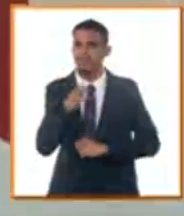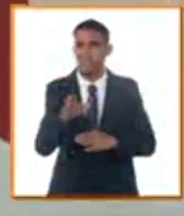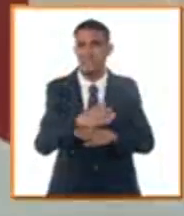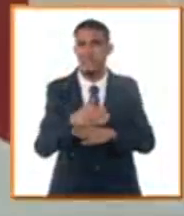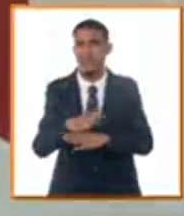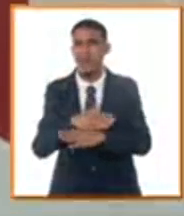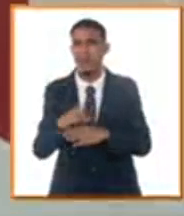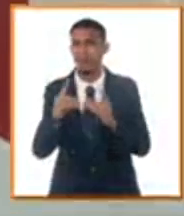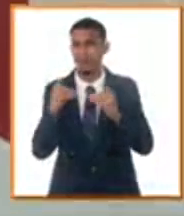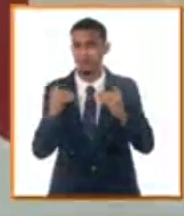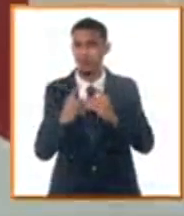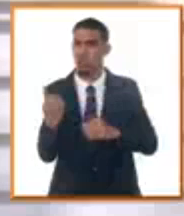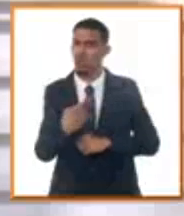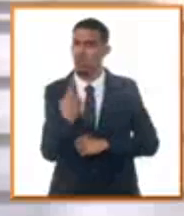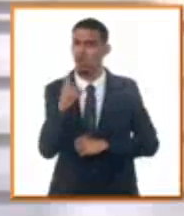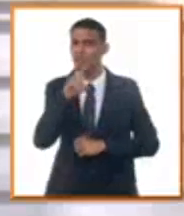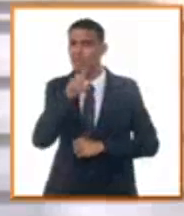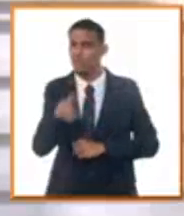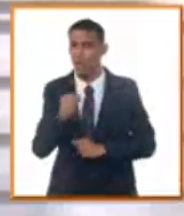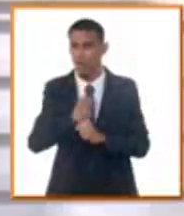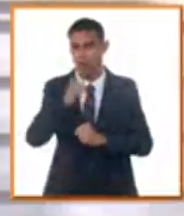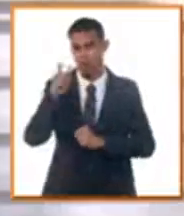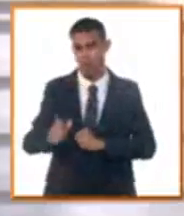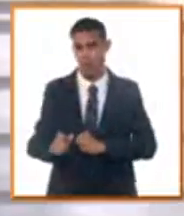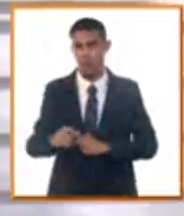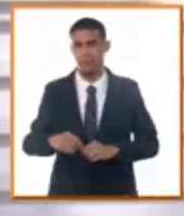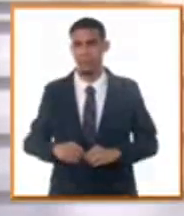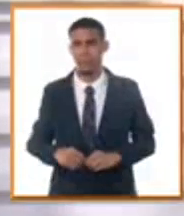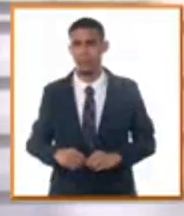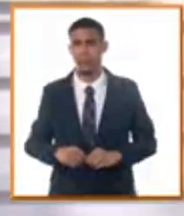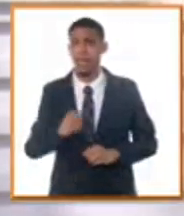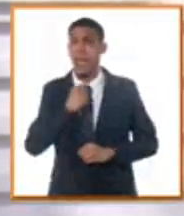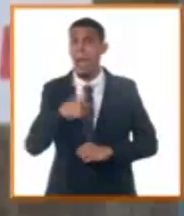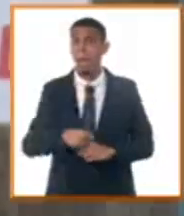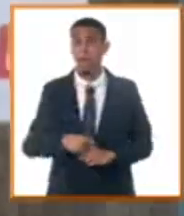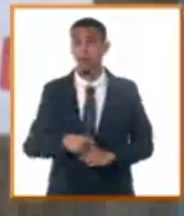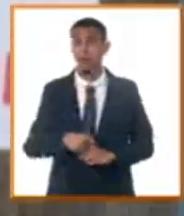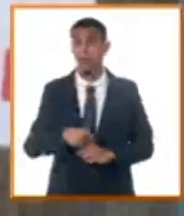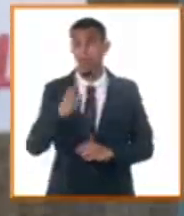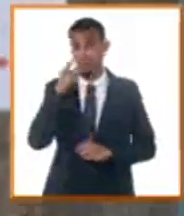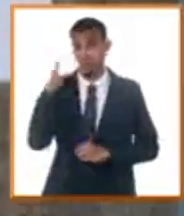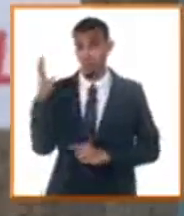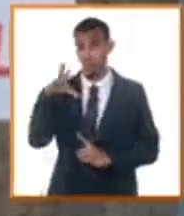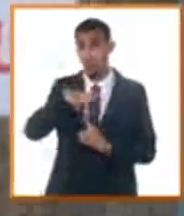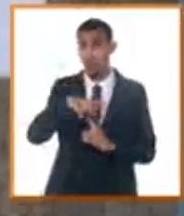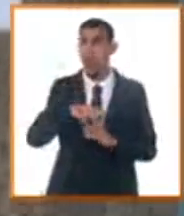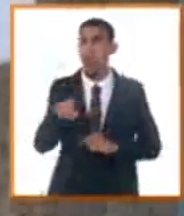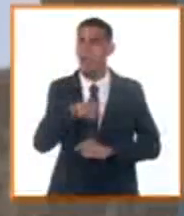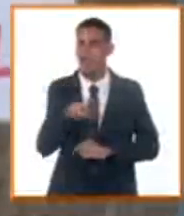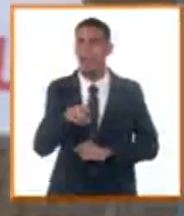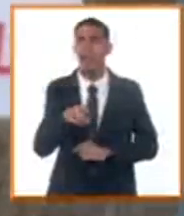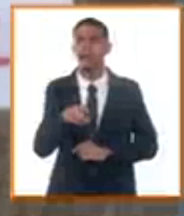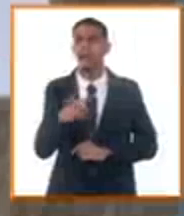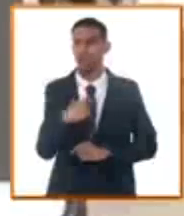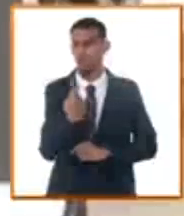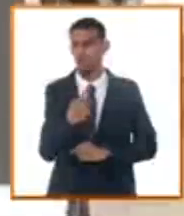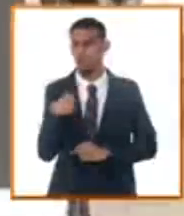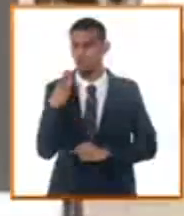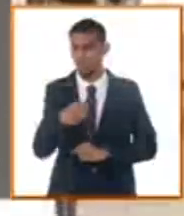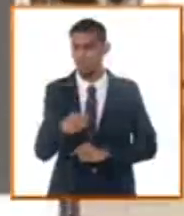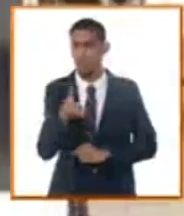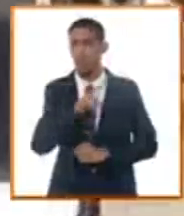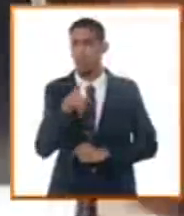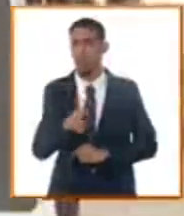y conversamos con sus trabajadores y clientes. En el Copelia nos encontramos con un área destinada solo a clientes cuyo pago